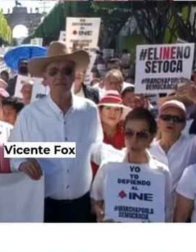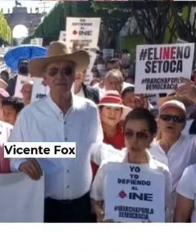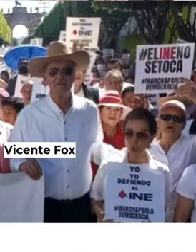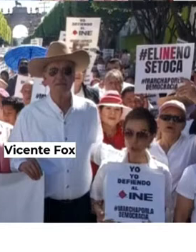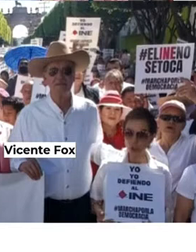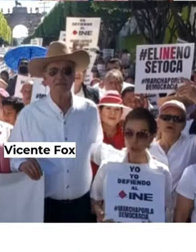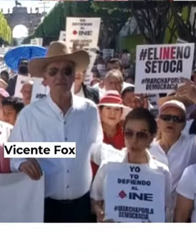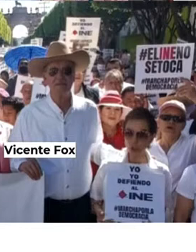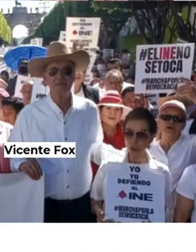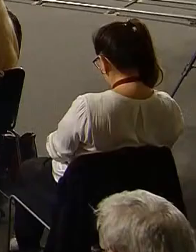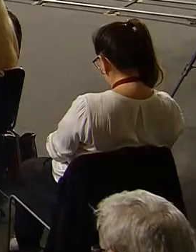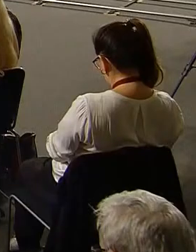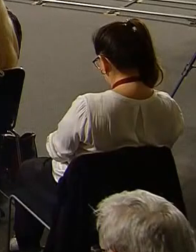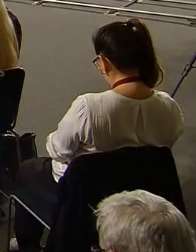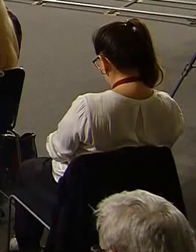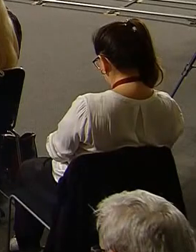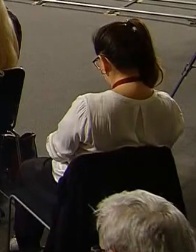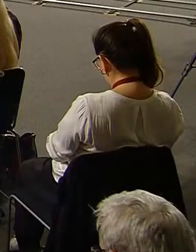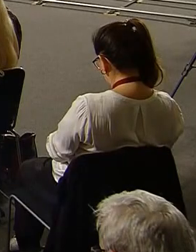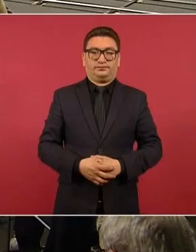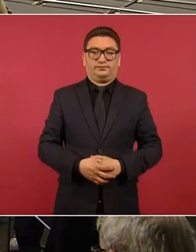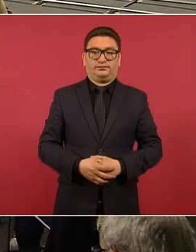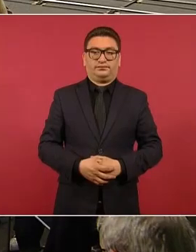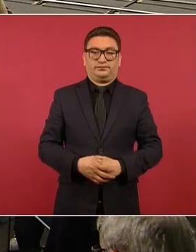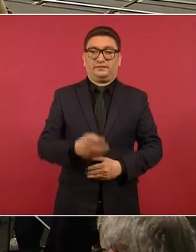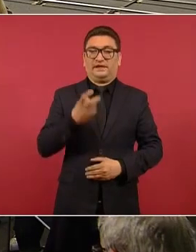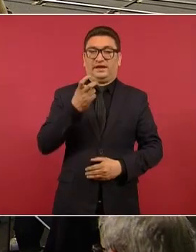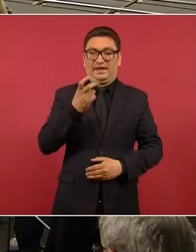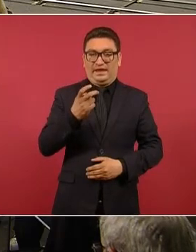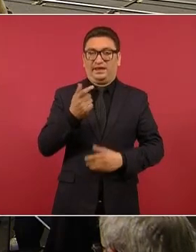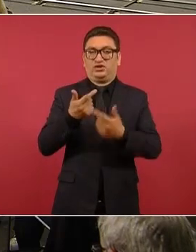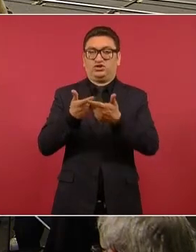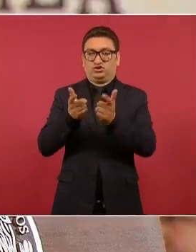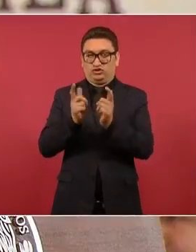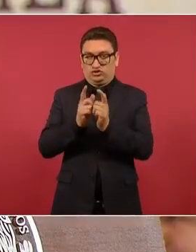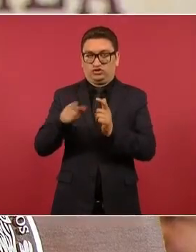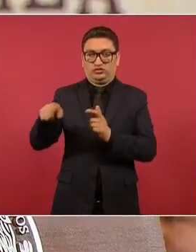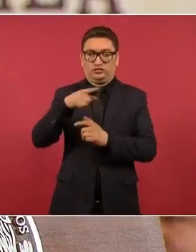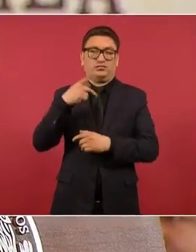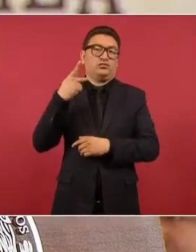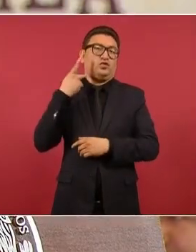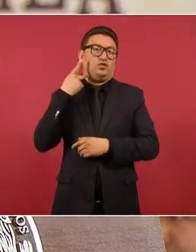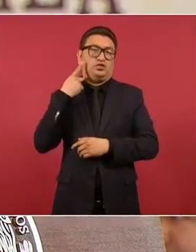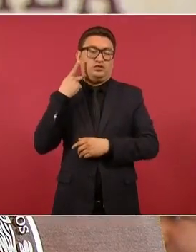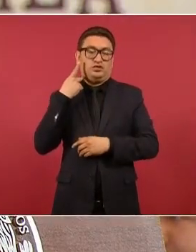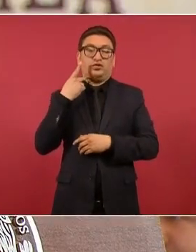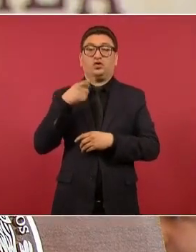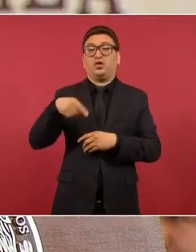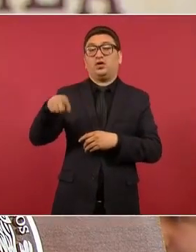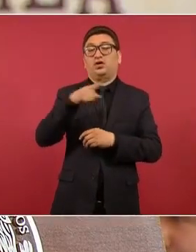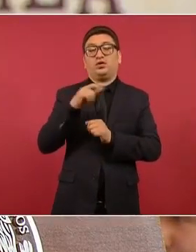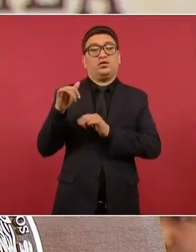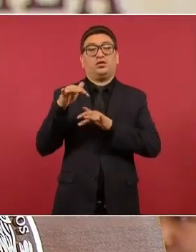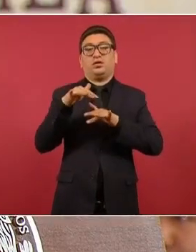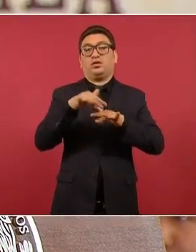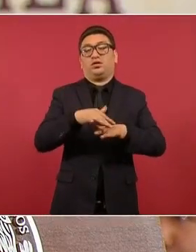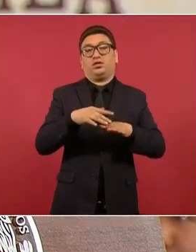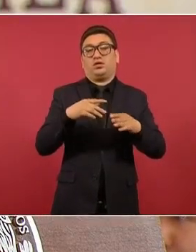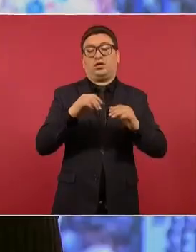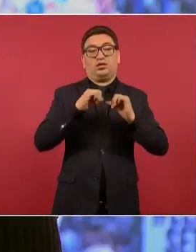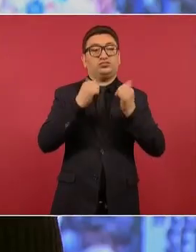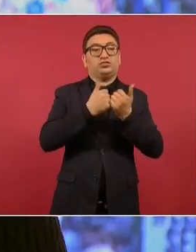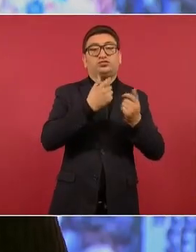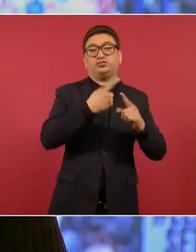Moreno, entre otros. Esta es la clase política disfrazada de sociedad civil.